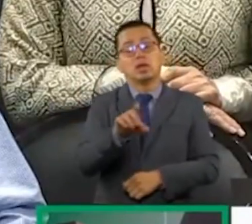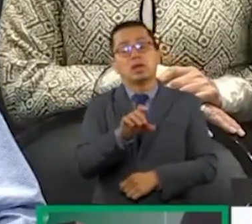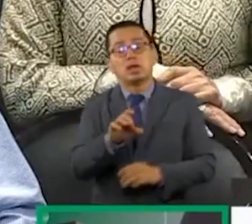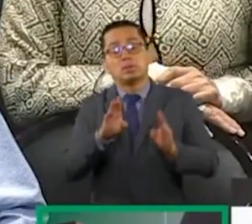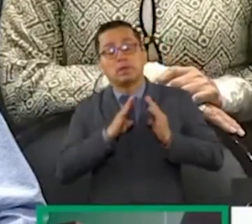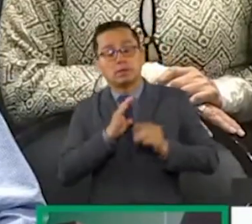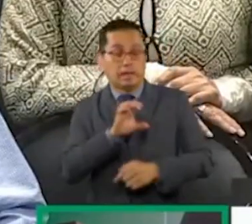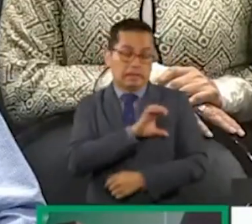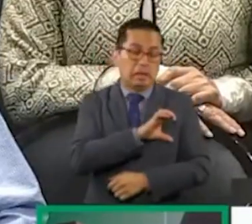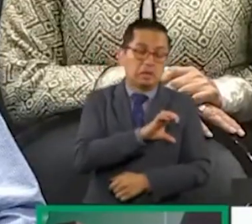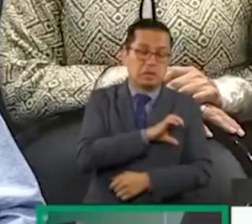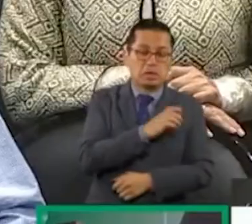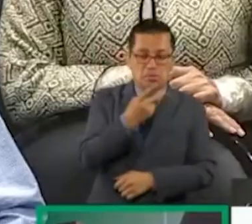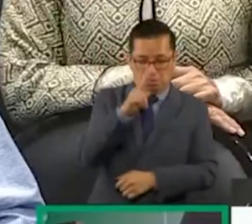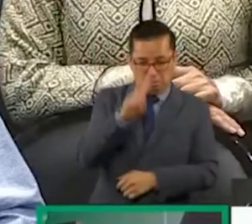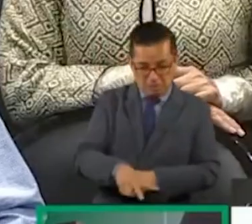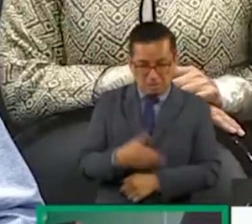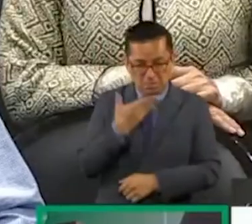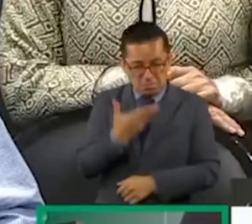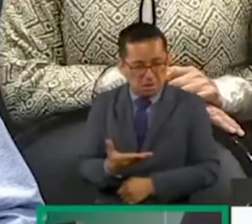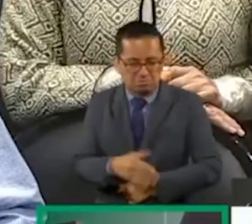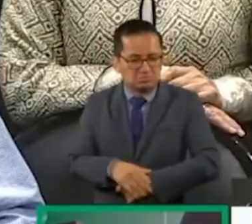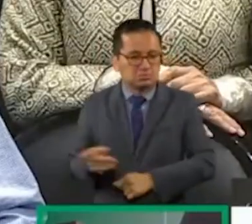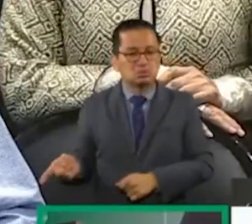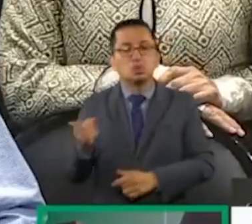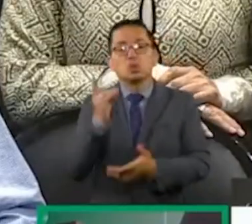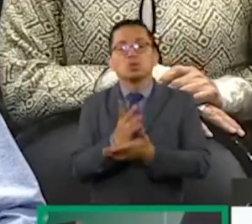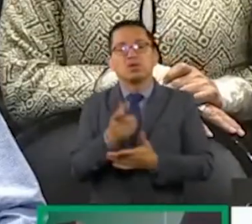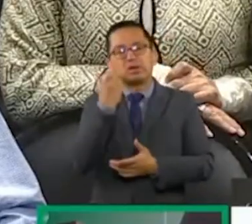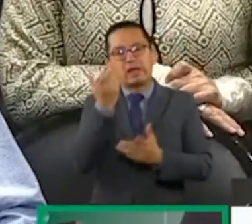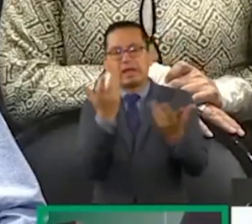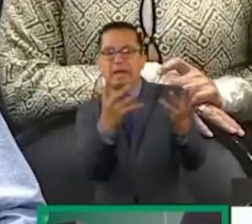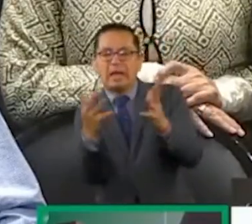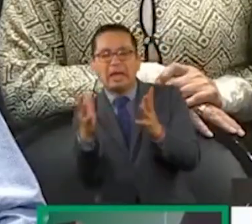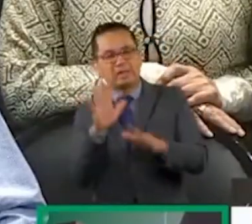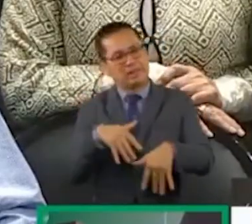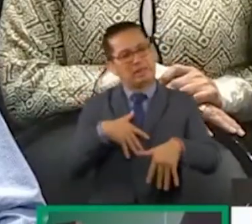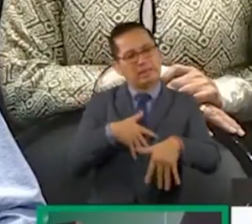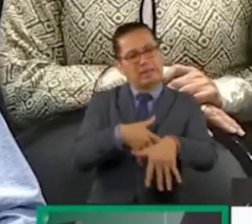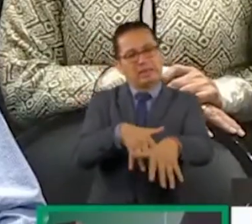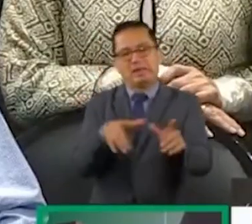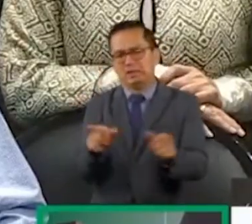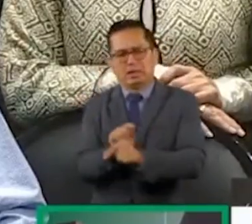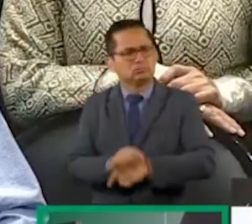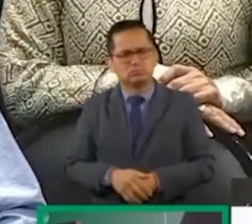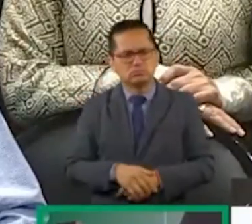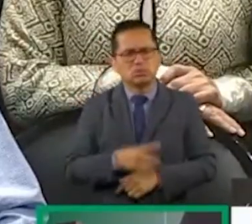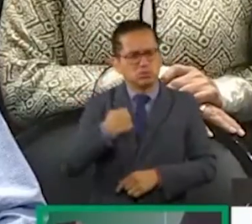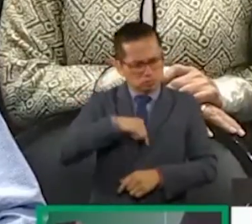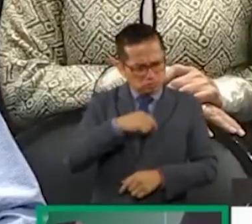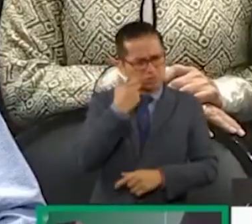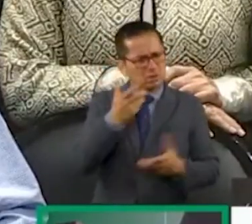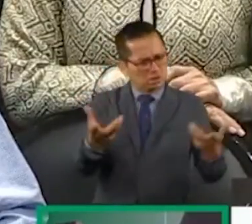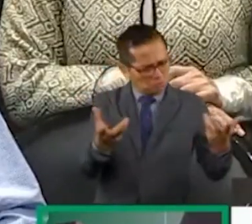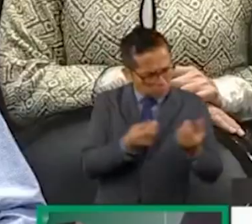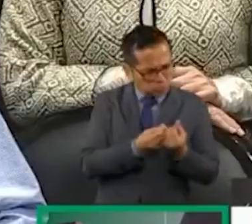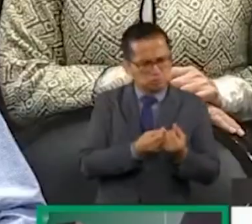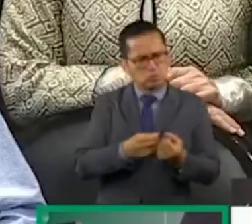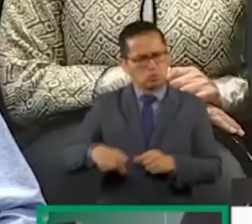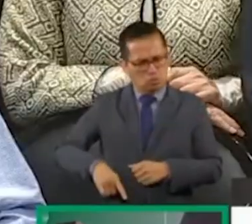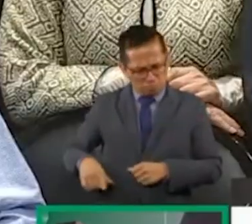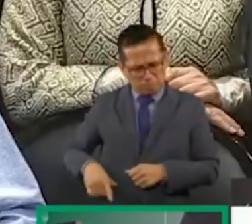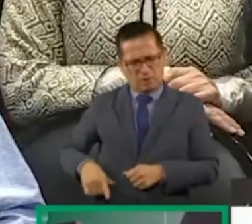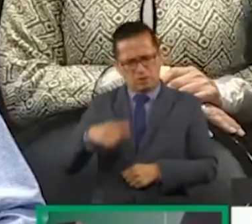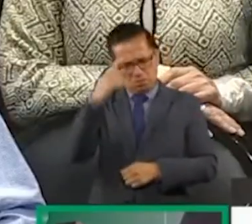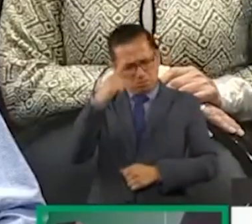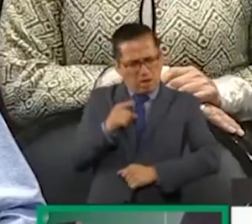lejos y para aplaudirles en los desfiles militares. Nosotros los queremos como integrantes del poder público y para que